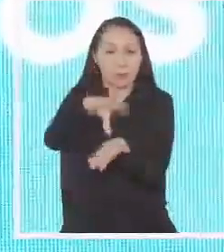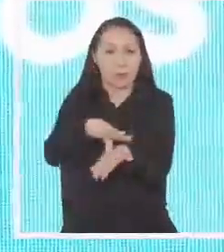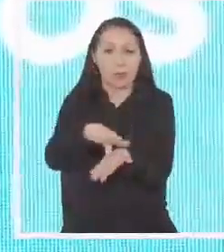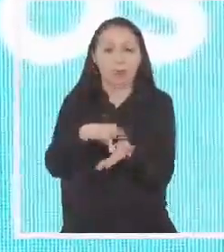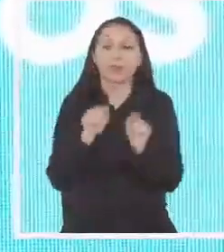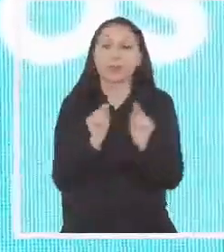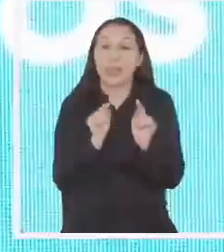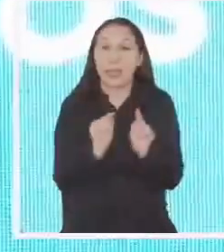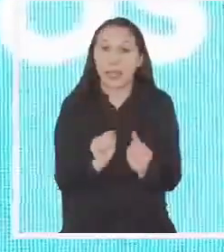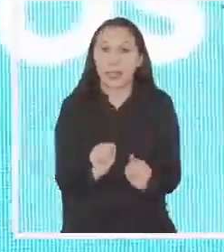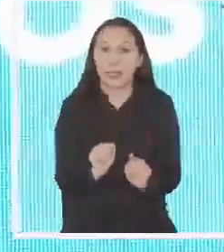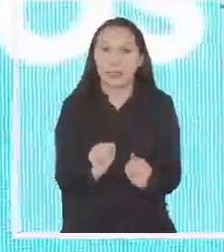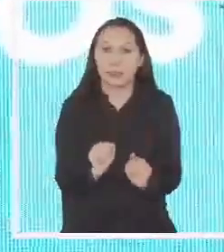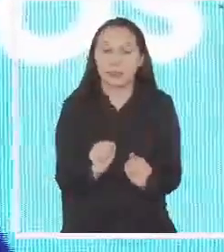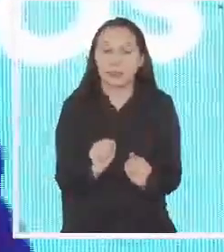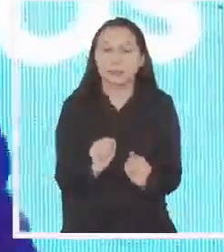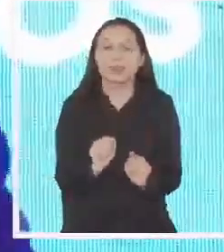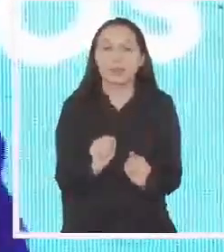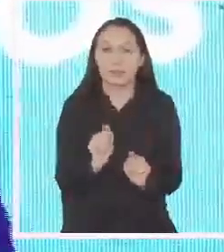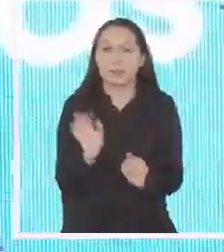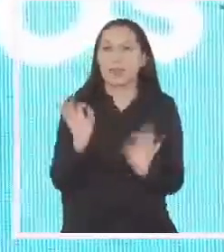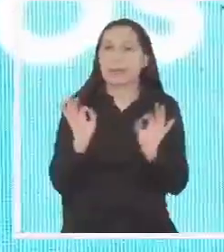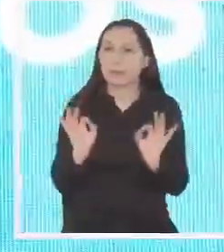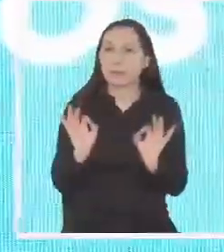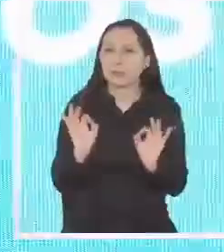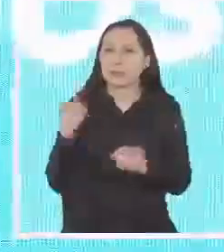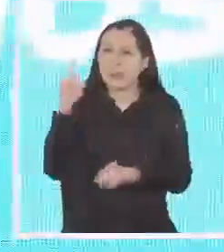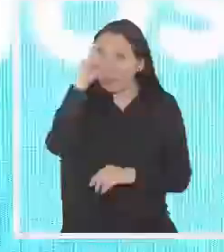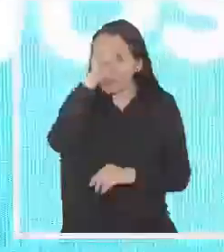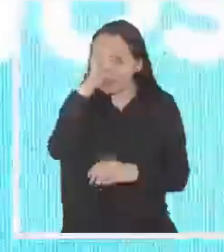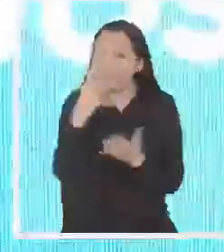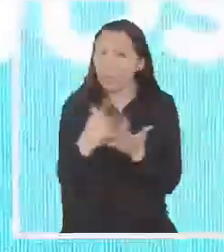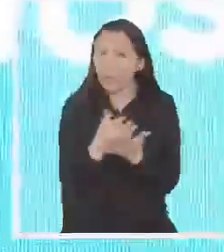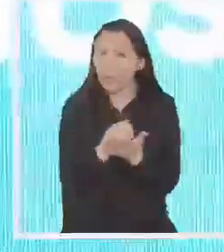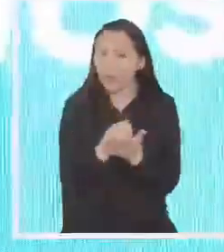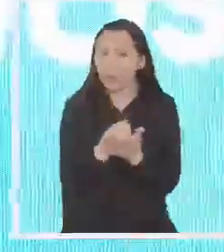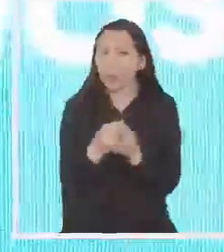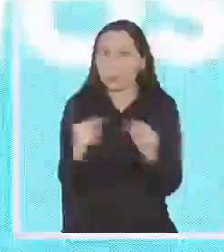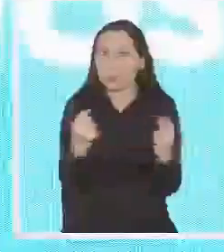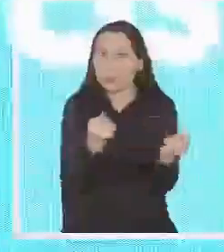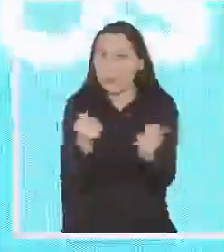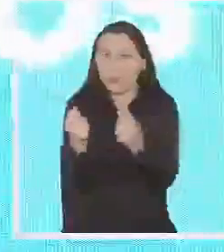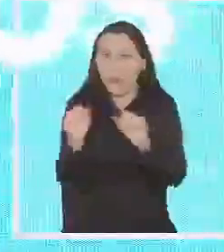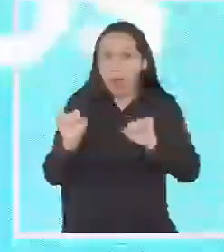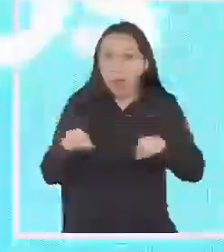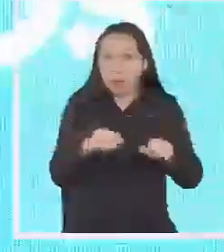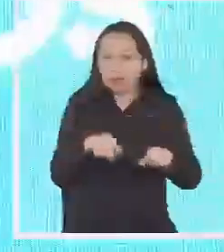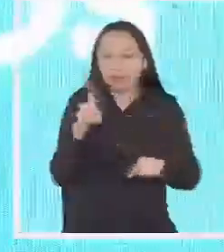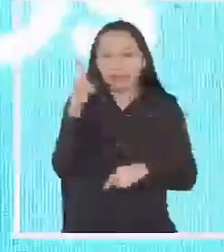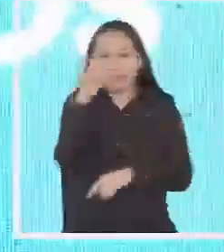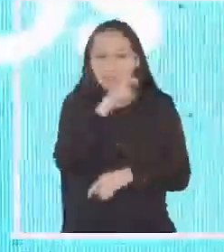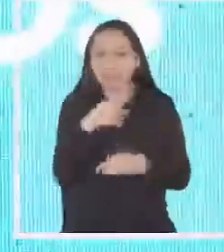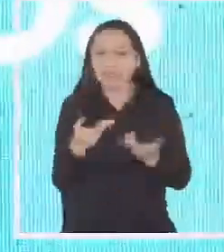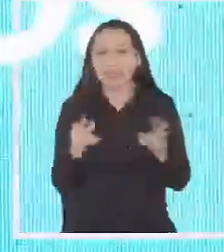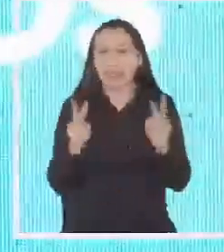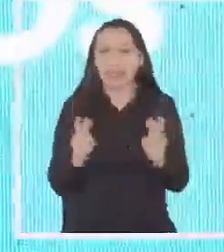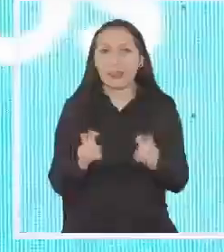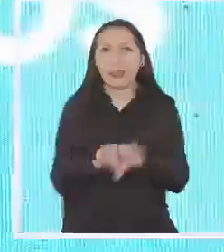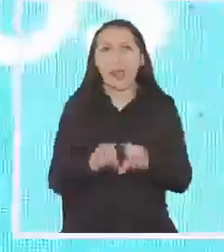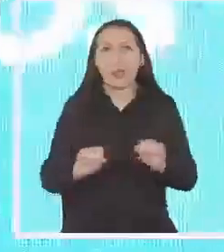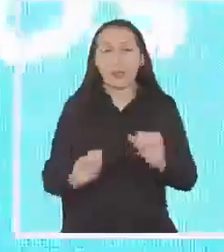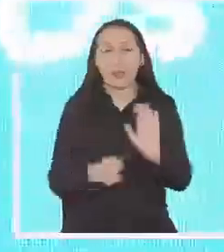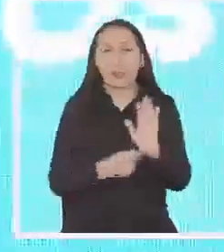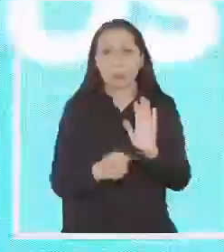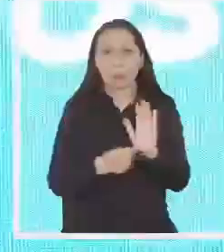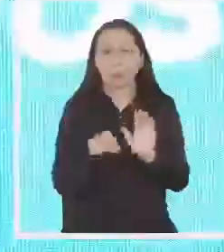Y ahí un punto donde ha sido especialmente difícil alcanzar miradas comunes es en relación al pacto